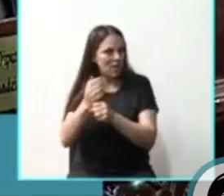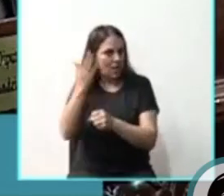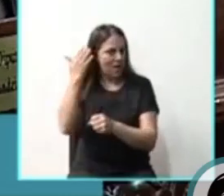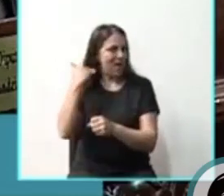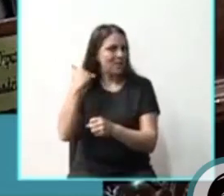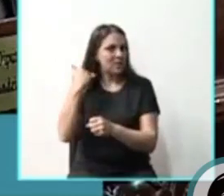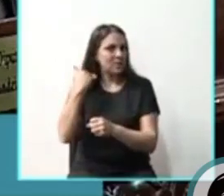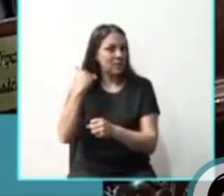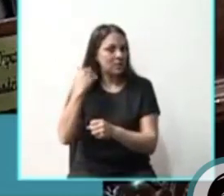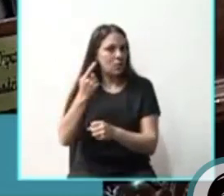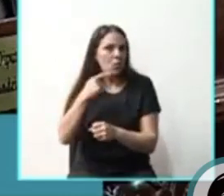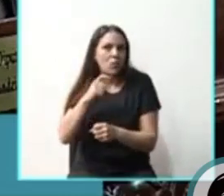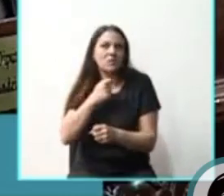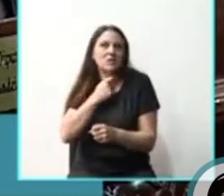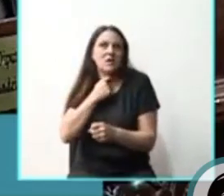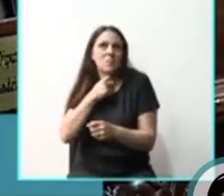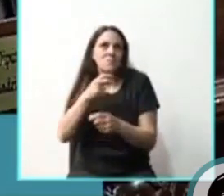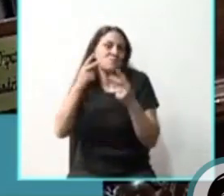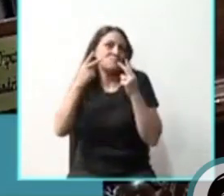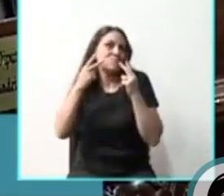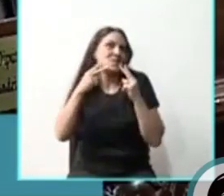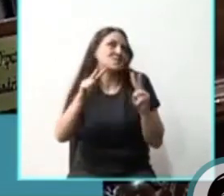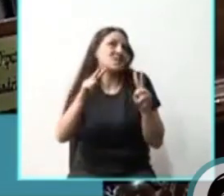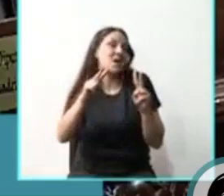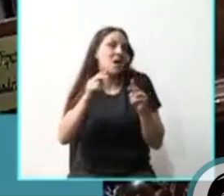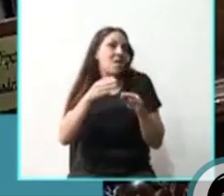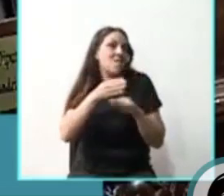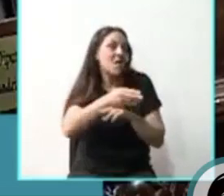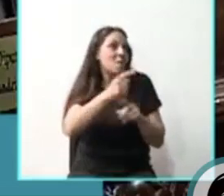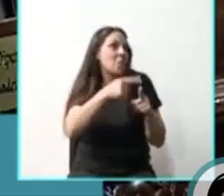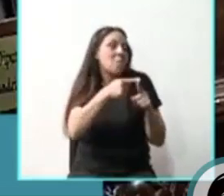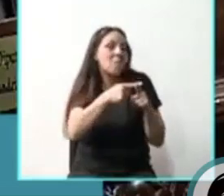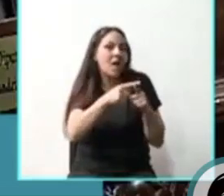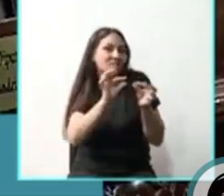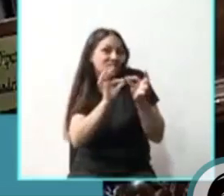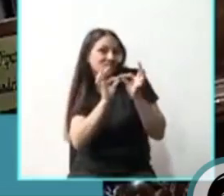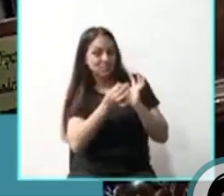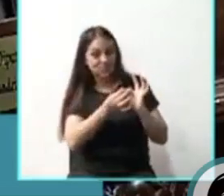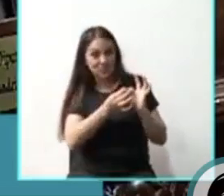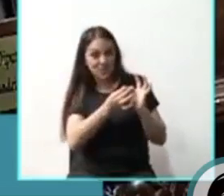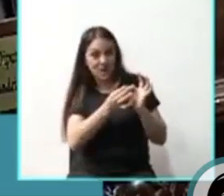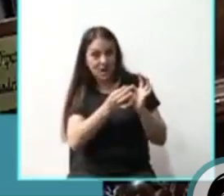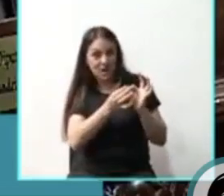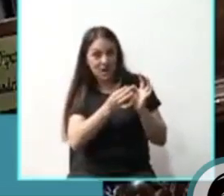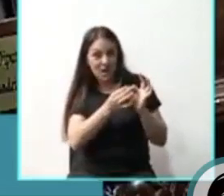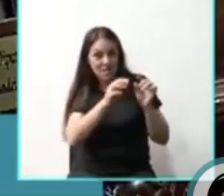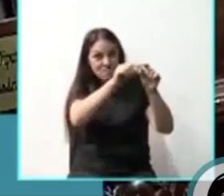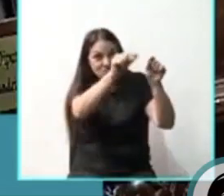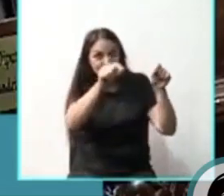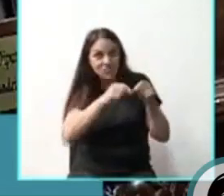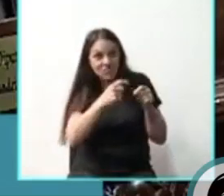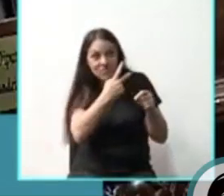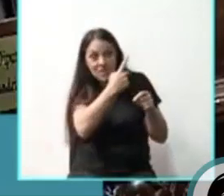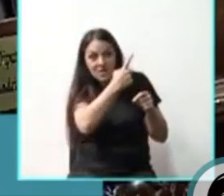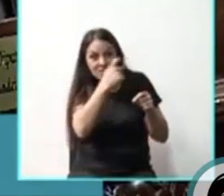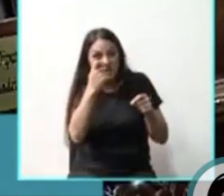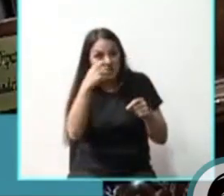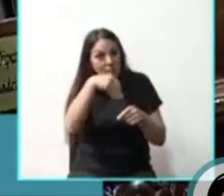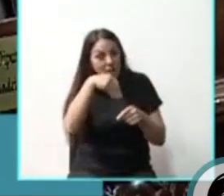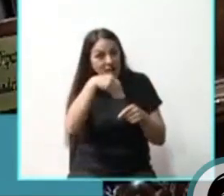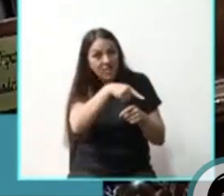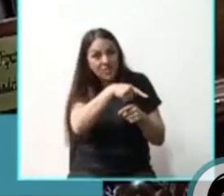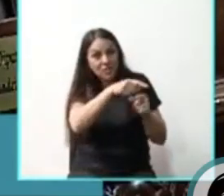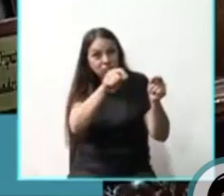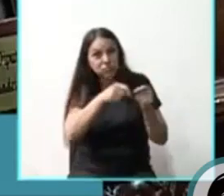salir a algún lugar y vamos a una placita que estaba cerquita una placita de 100 metros donde ni siquiera se